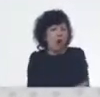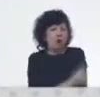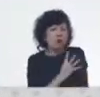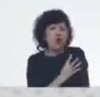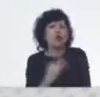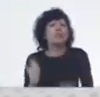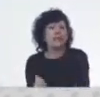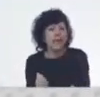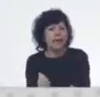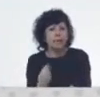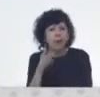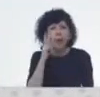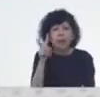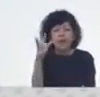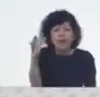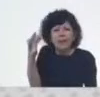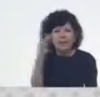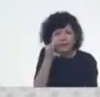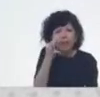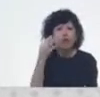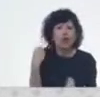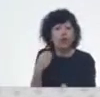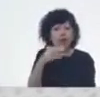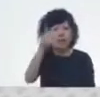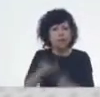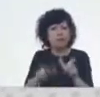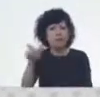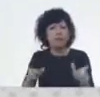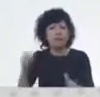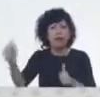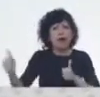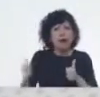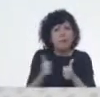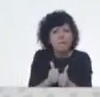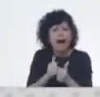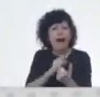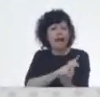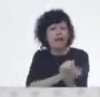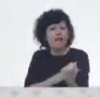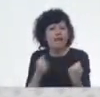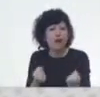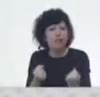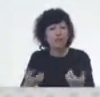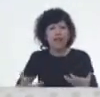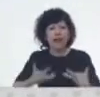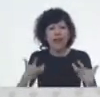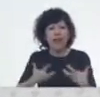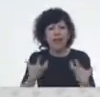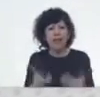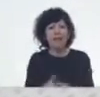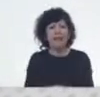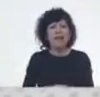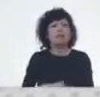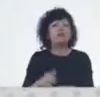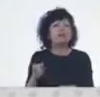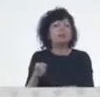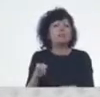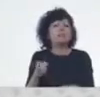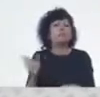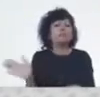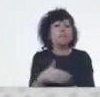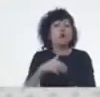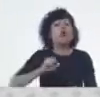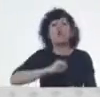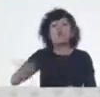el respaldo, el acompañamiento, la fuerza, la alegría, la convicción que le puso el pueblo de la provincia de